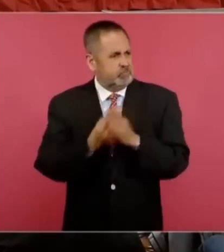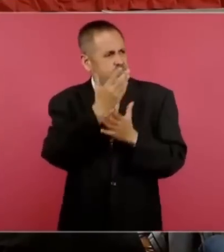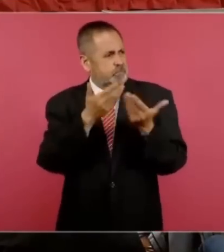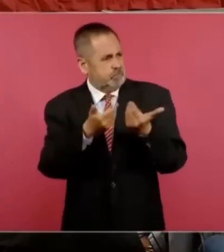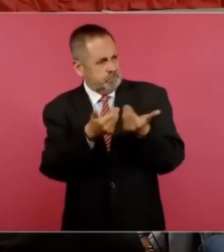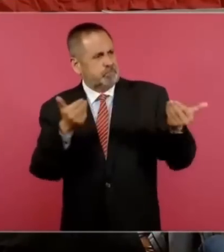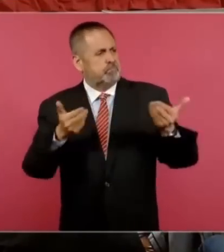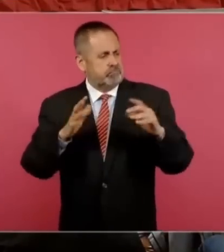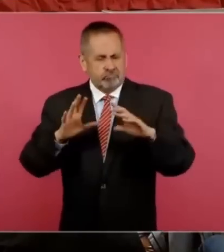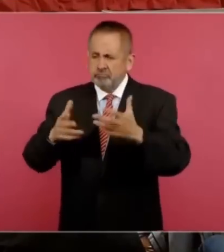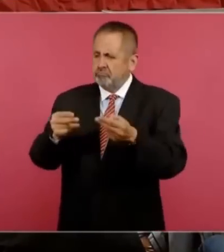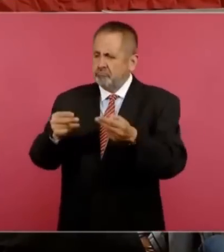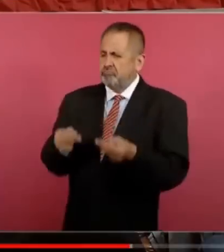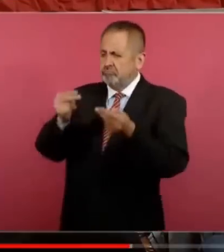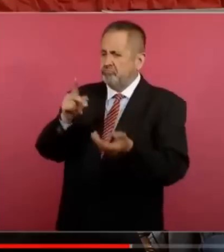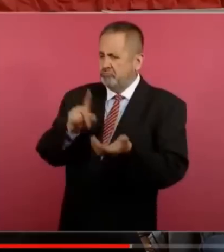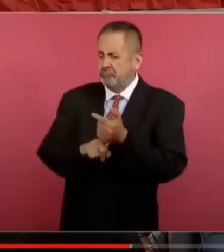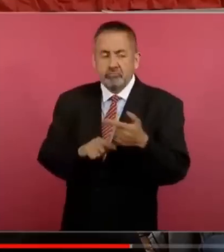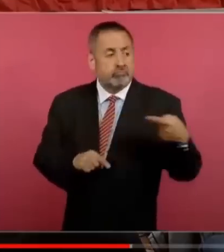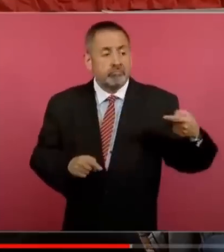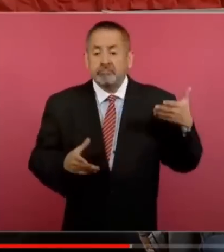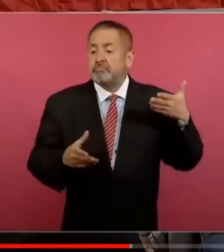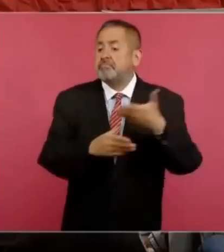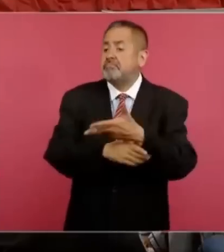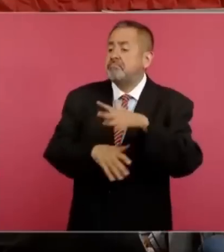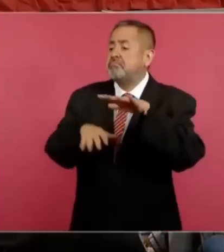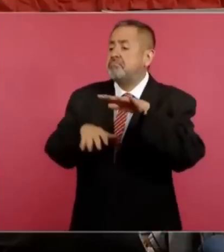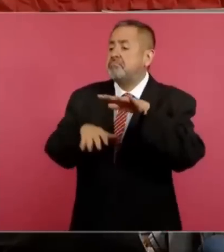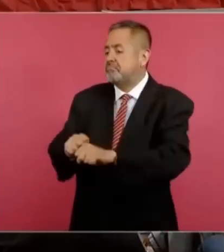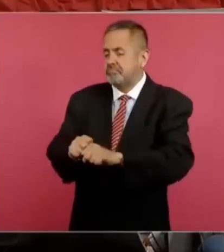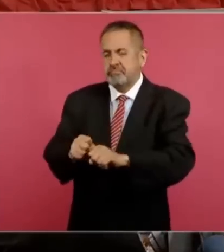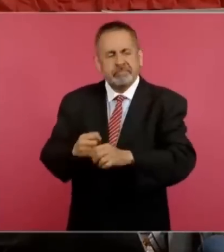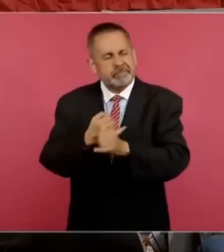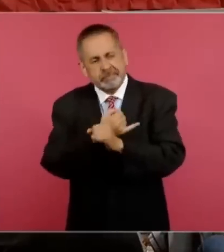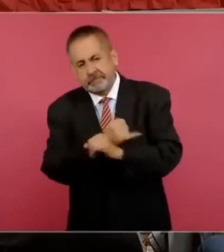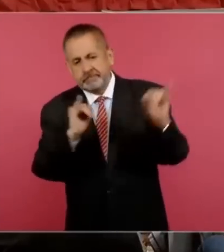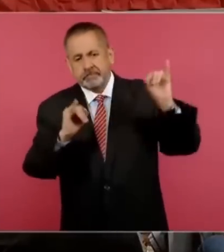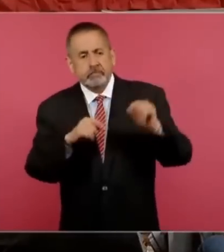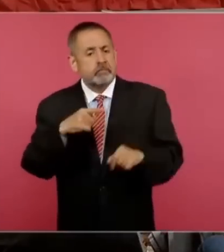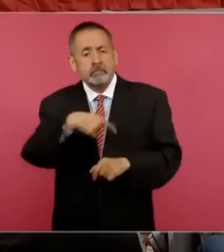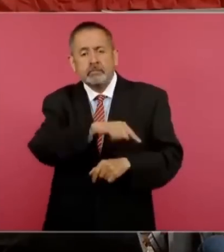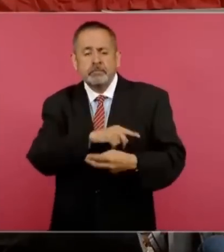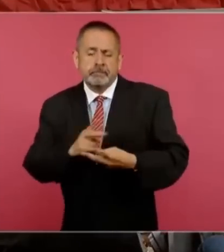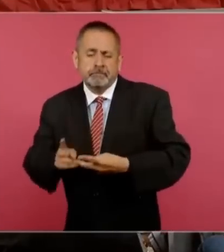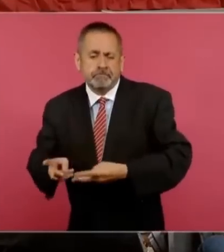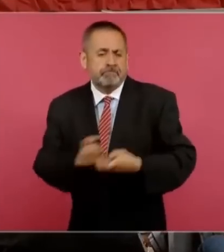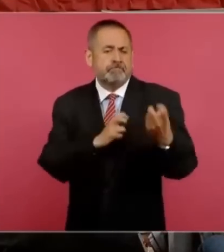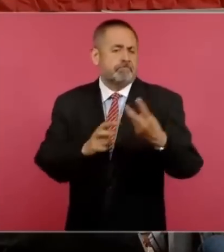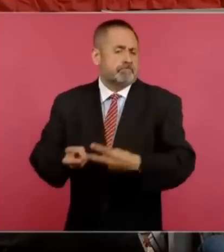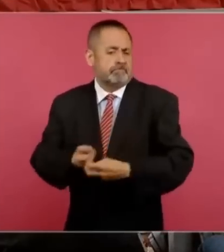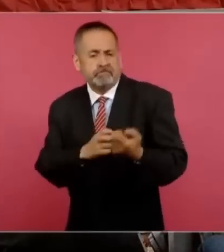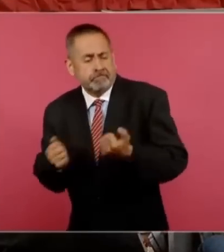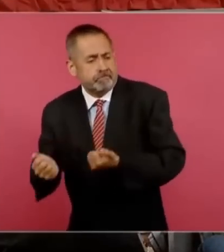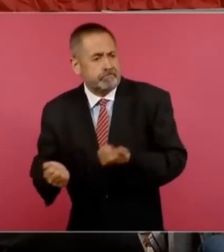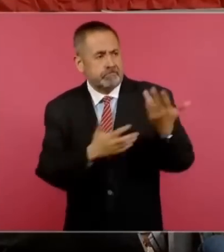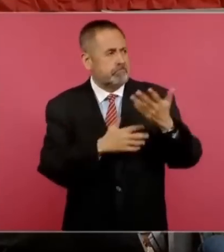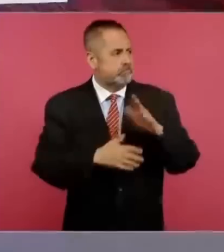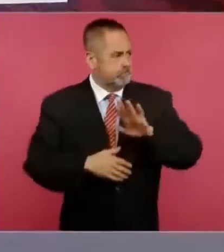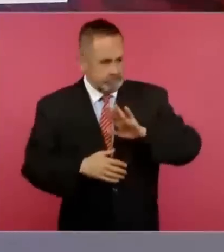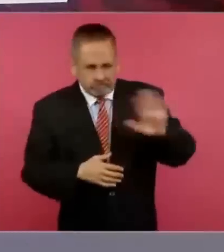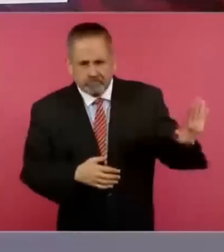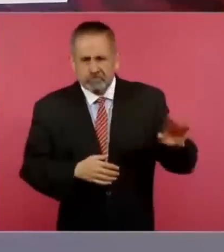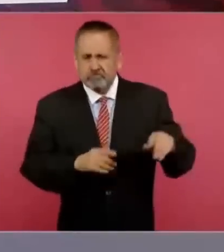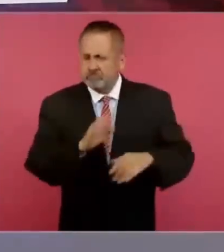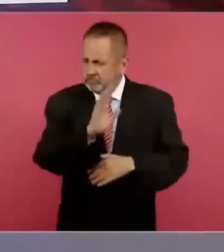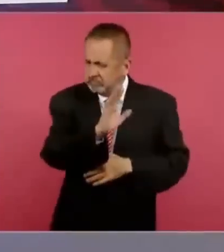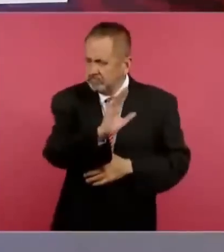independizándonos de las invasiones extranjeras que nos vaciaron el país, pero que en tanto los